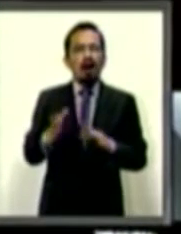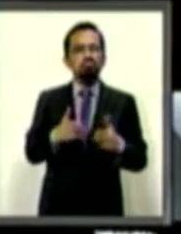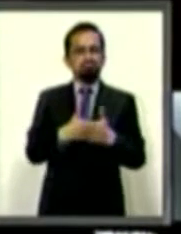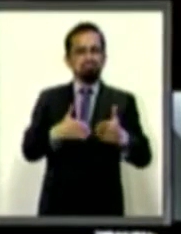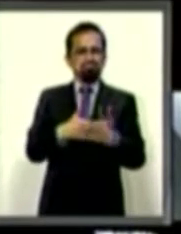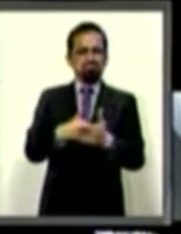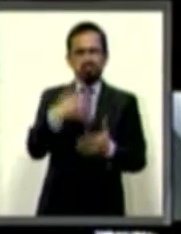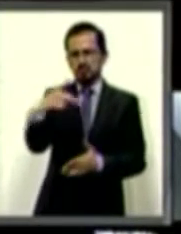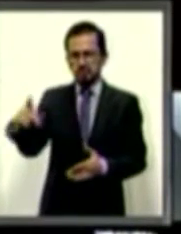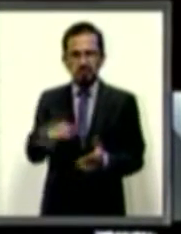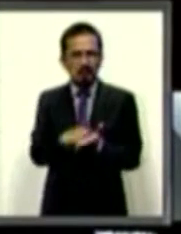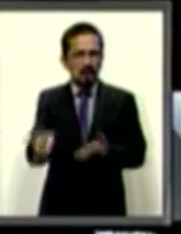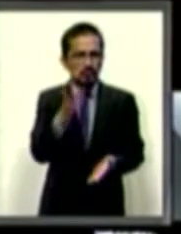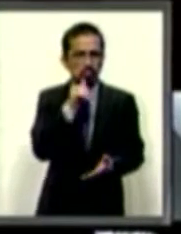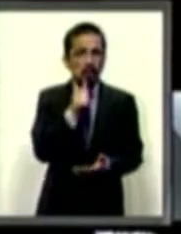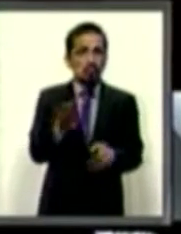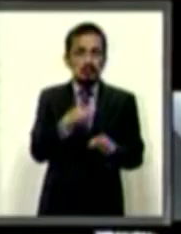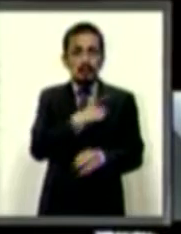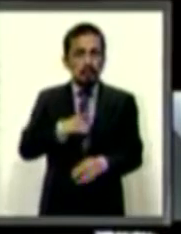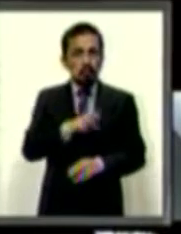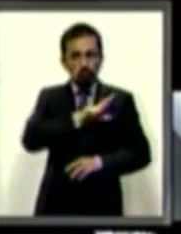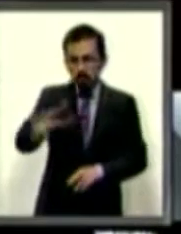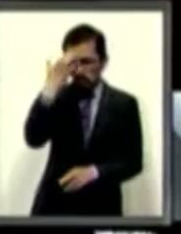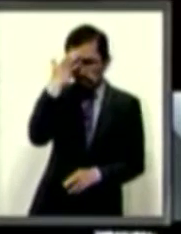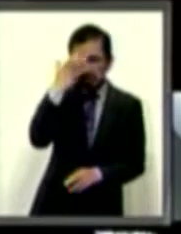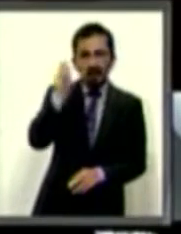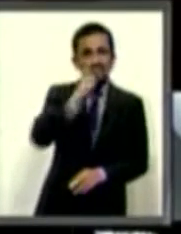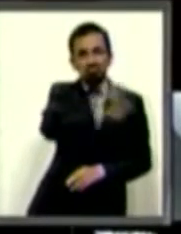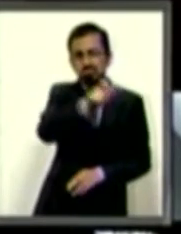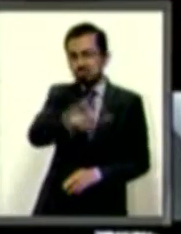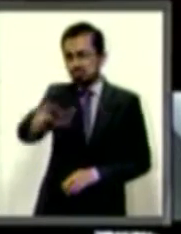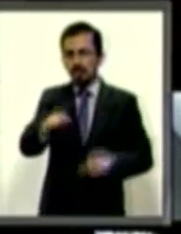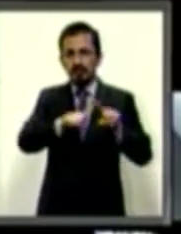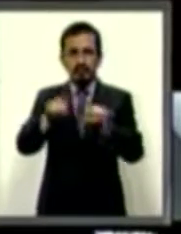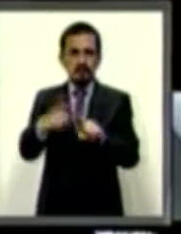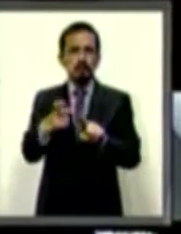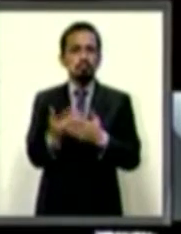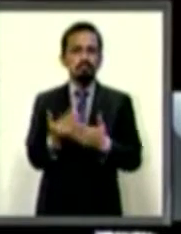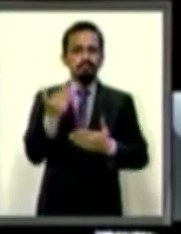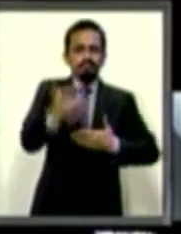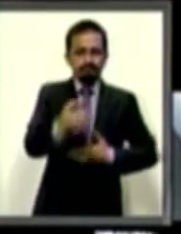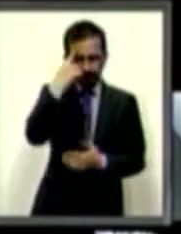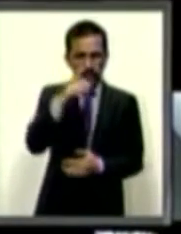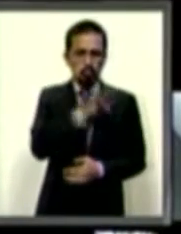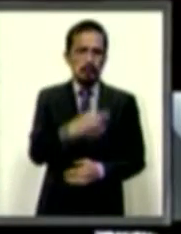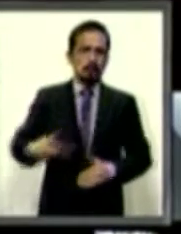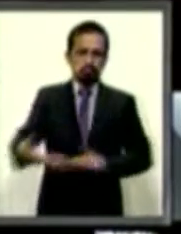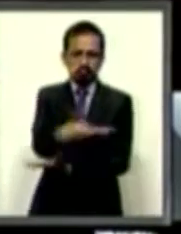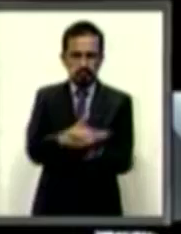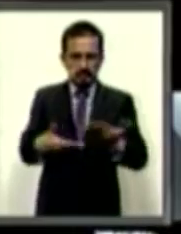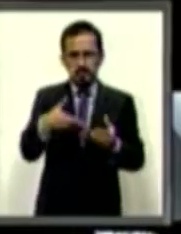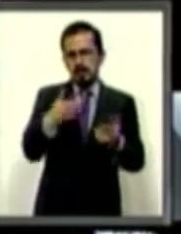el reconocimiento a la diferencia como un paso para consolidar una sociedad democrática. Es